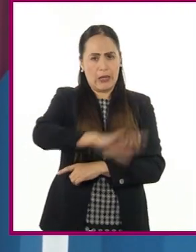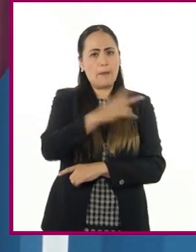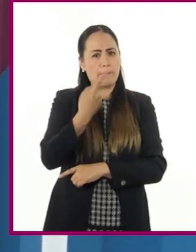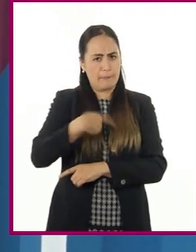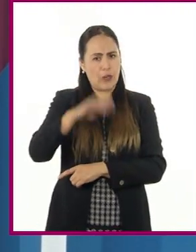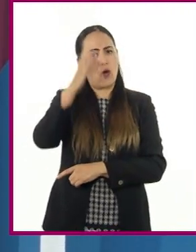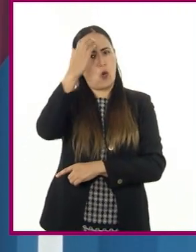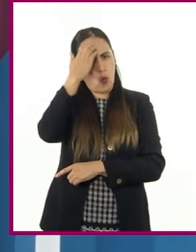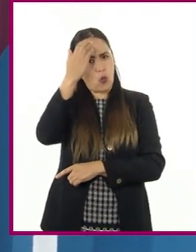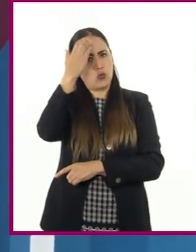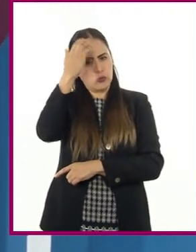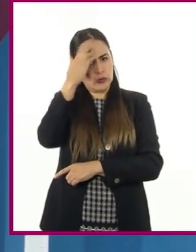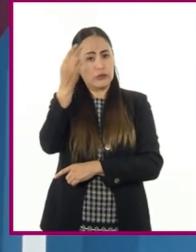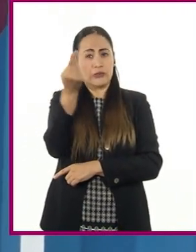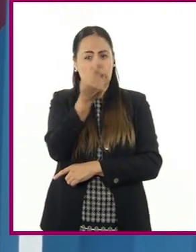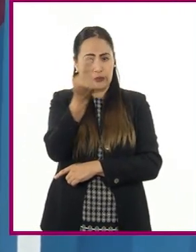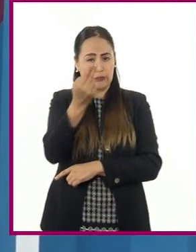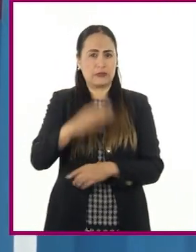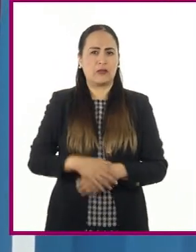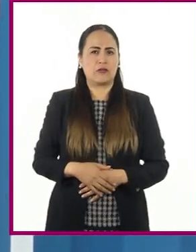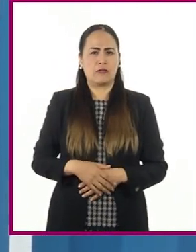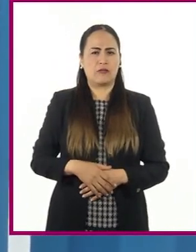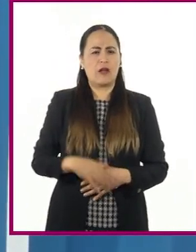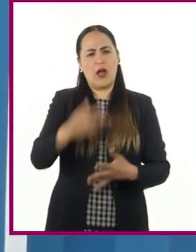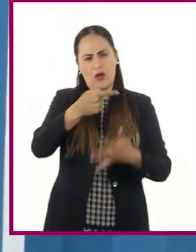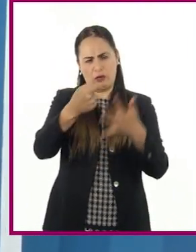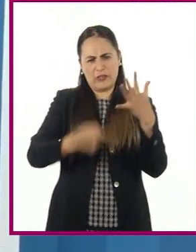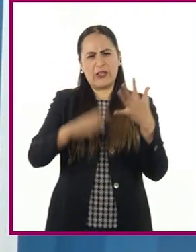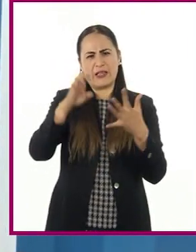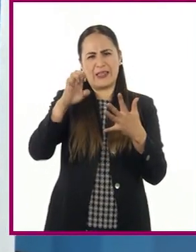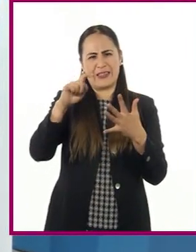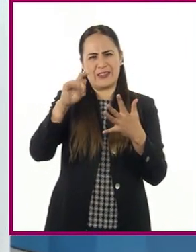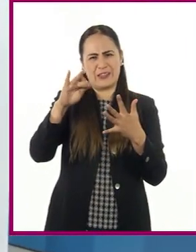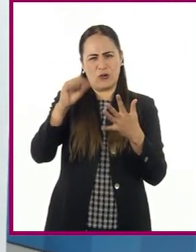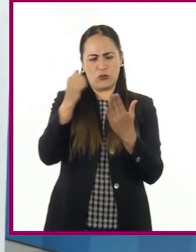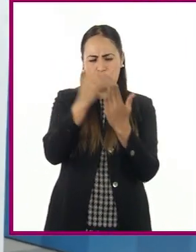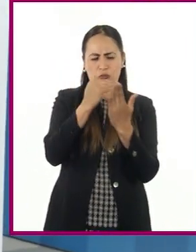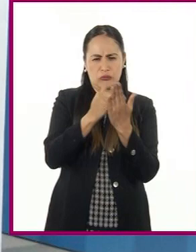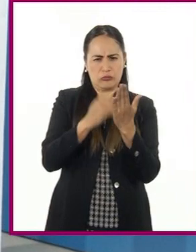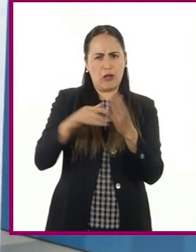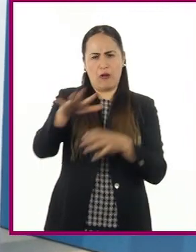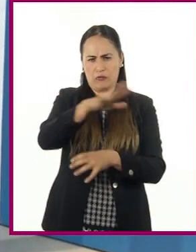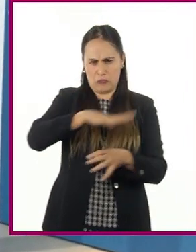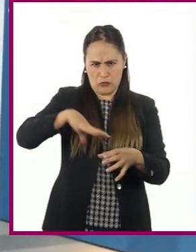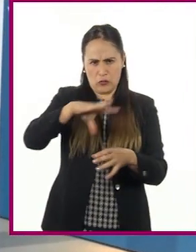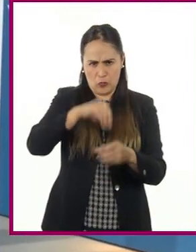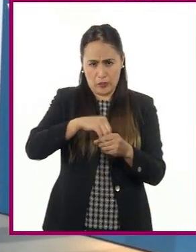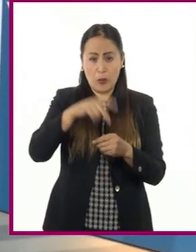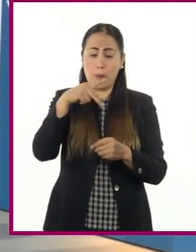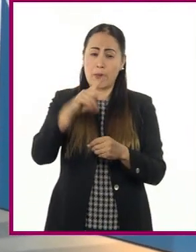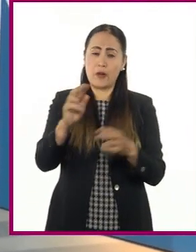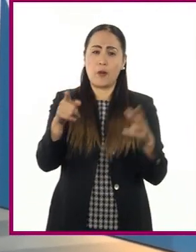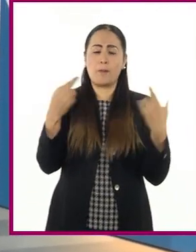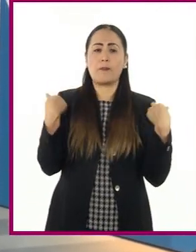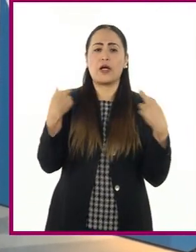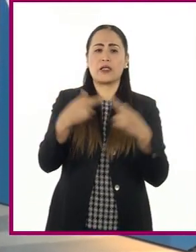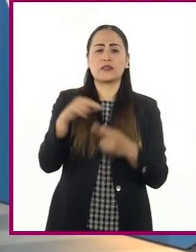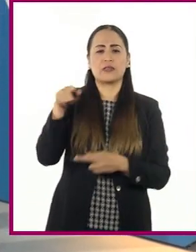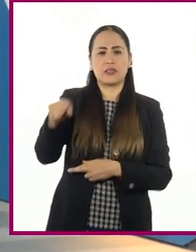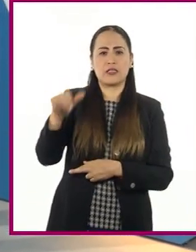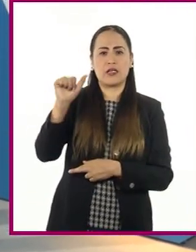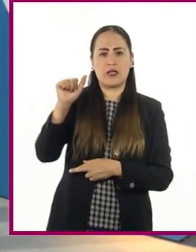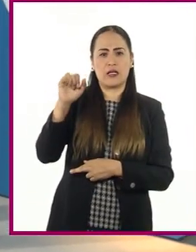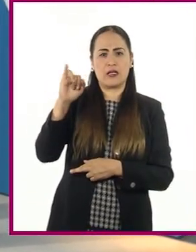de manera general de algunos principios éticos. Para ello, le pedimos a la maestra Aide